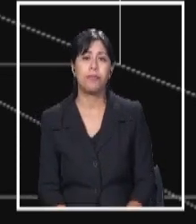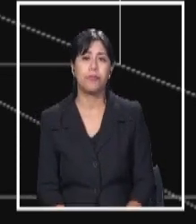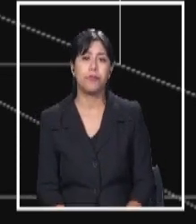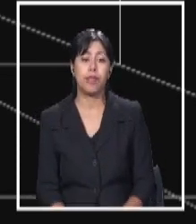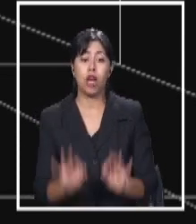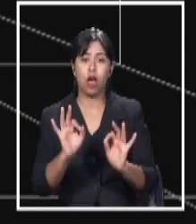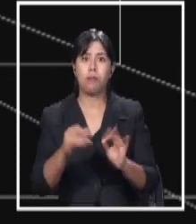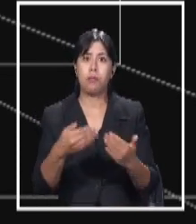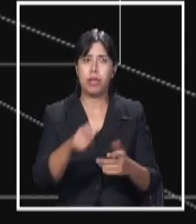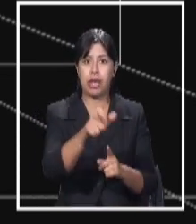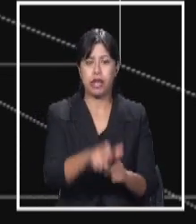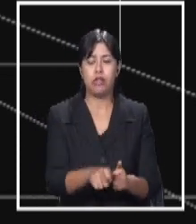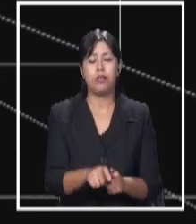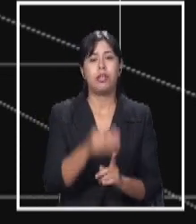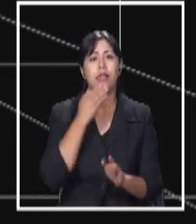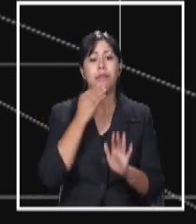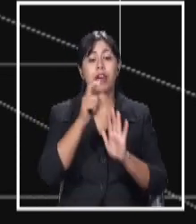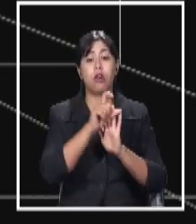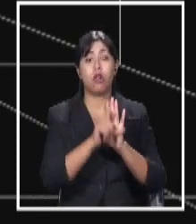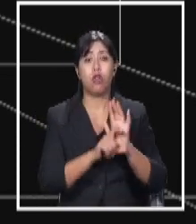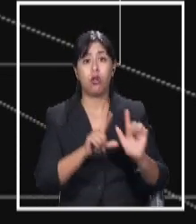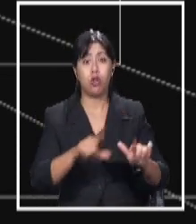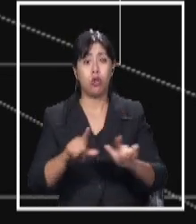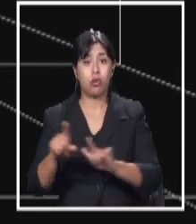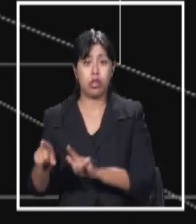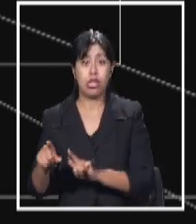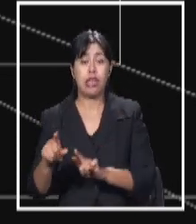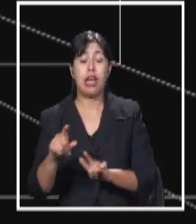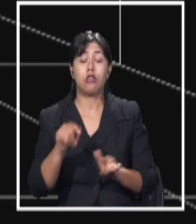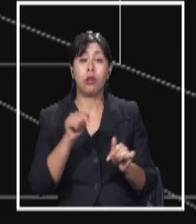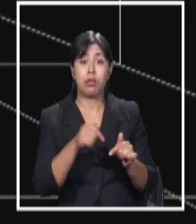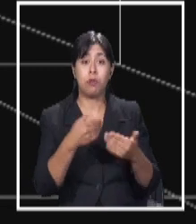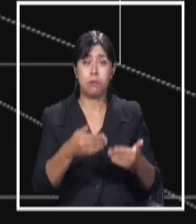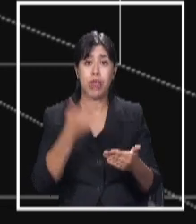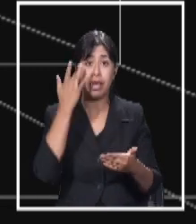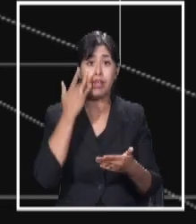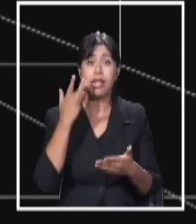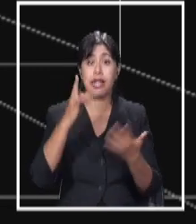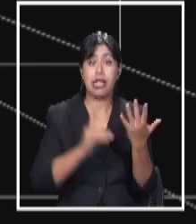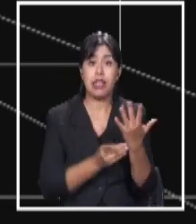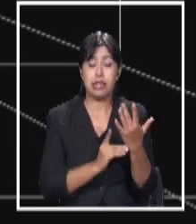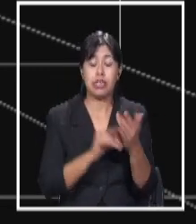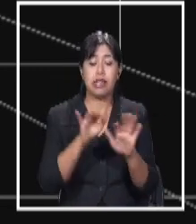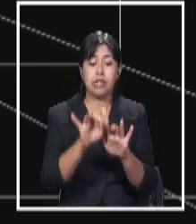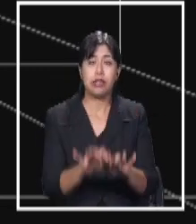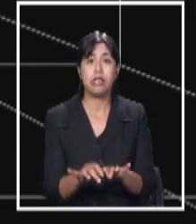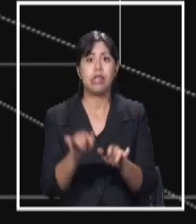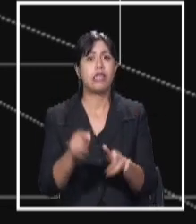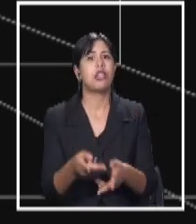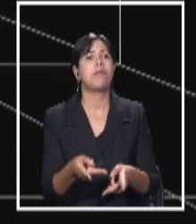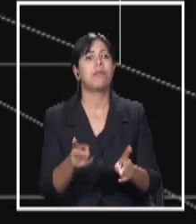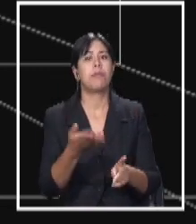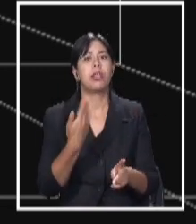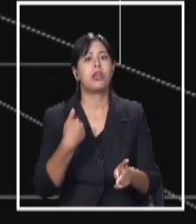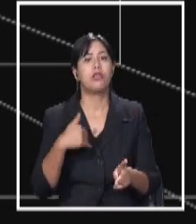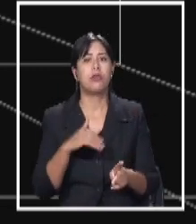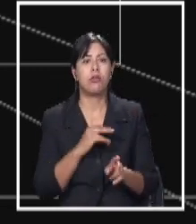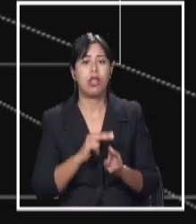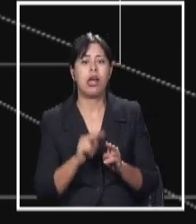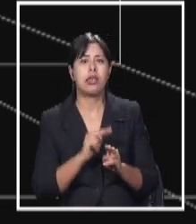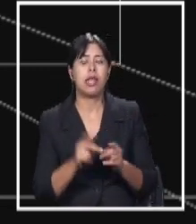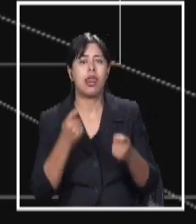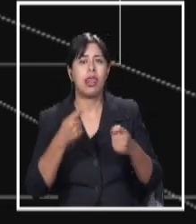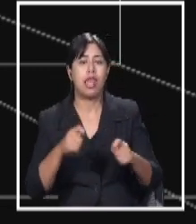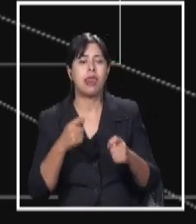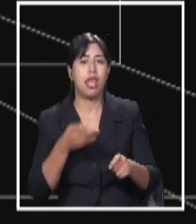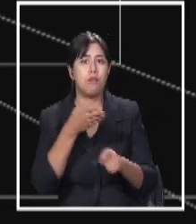El desarrollo de algoritmos de inteligencia artificial permite optimizar el despliegue y la adjudicación de tratamiento, pero el problema